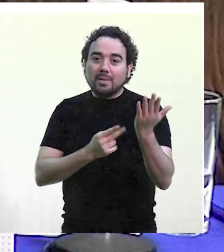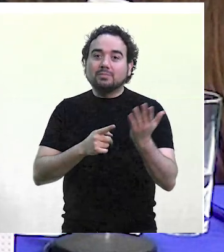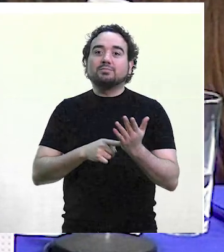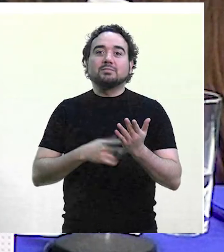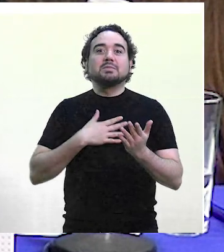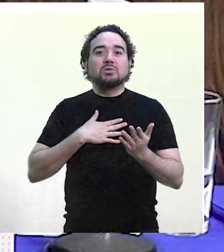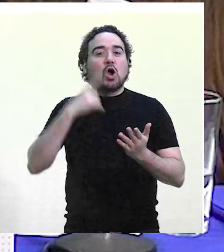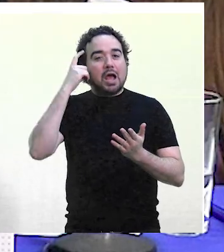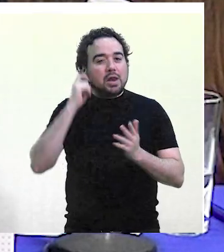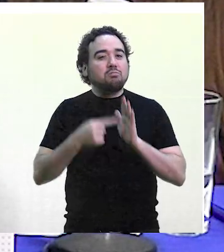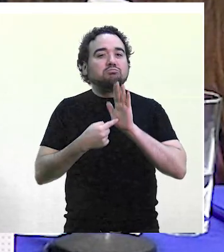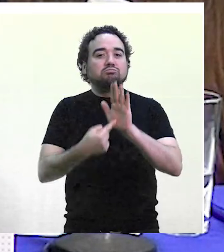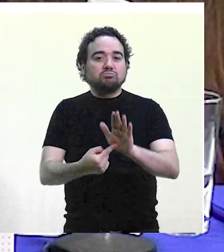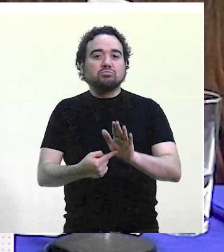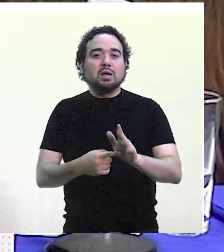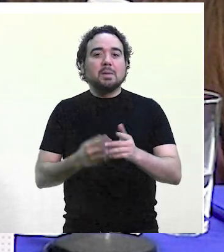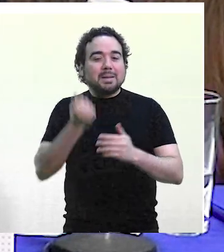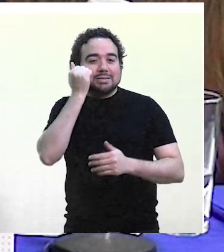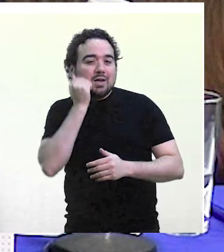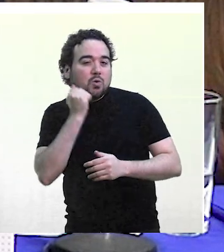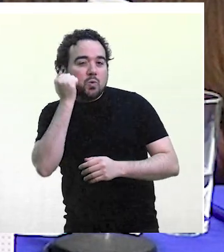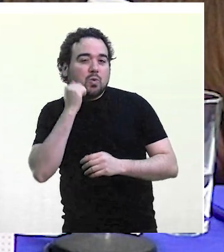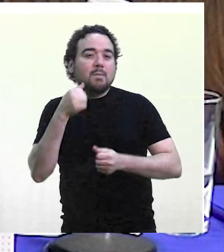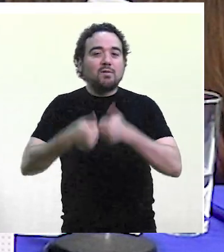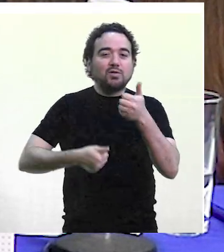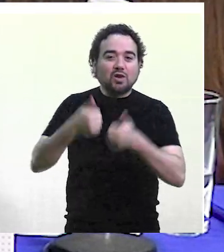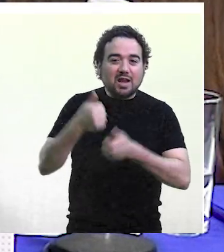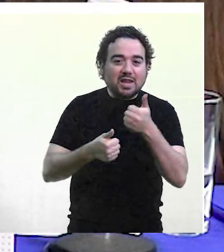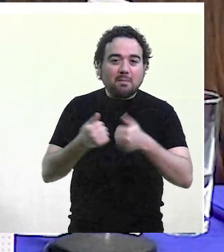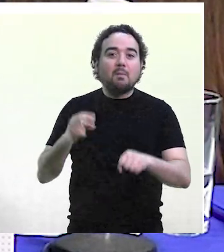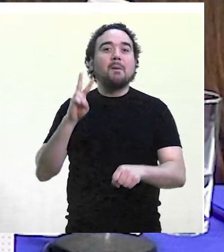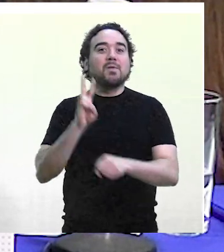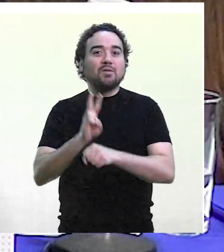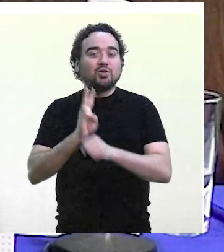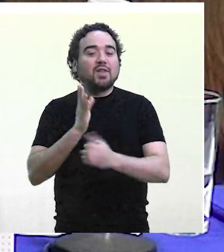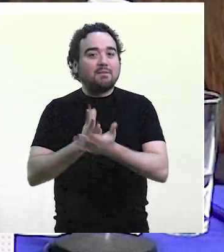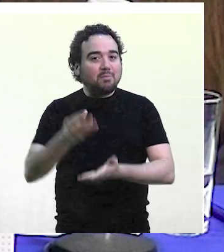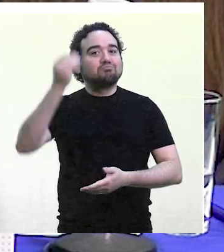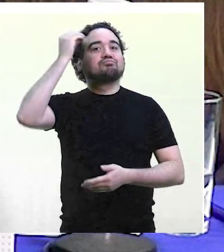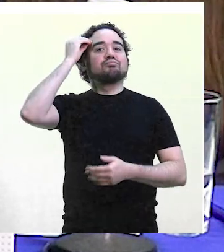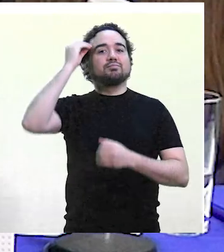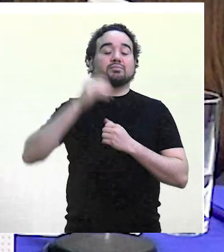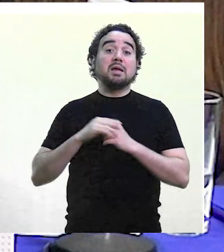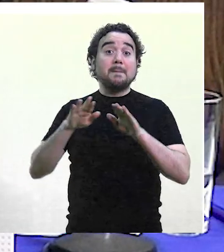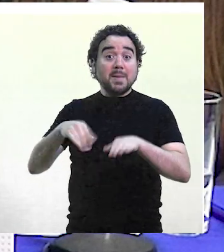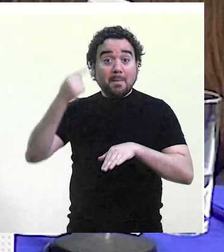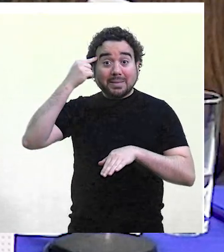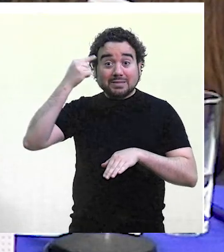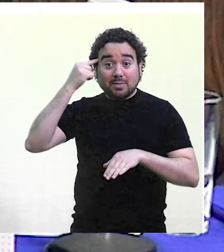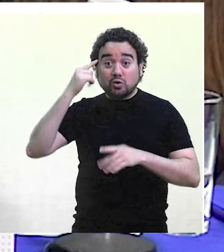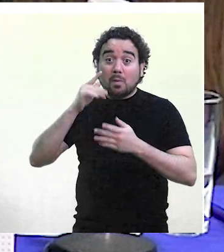poemas, creo que tenemos que enaltecerla. Y sobre todo desde la ternura, el profesionalismo, el ser profesor, que no se nos